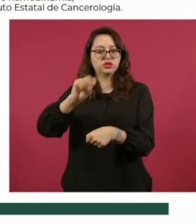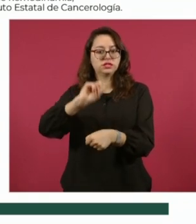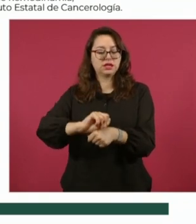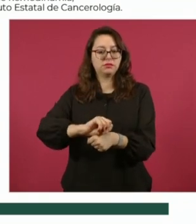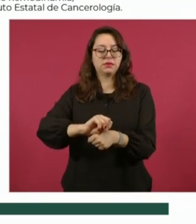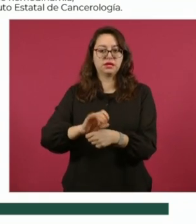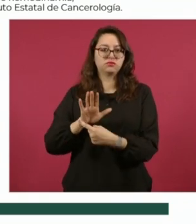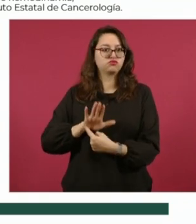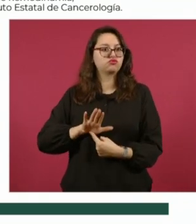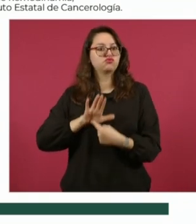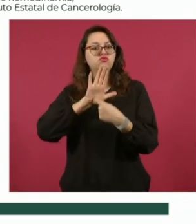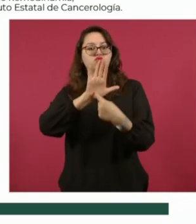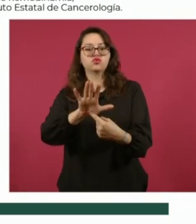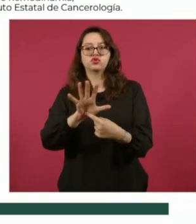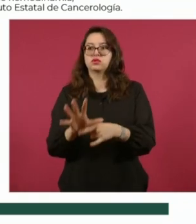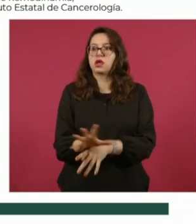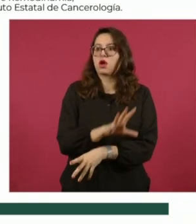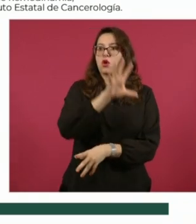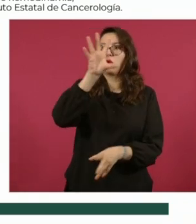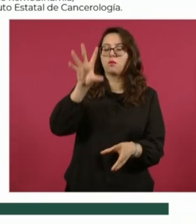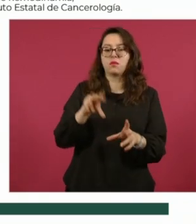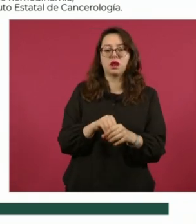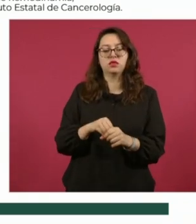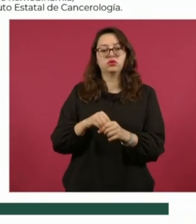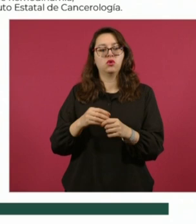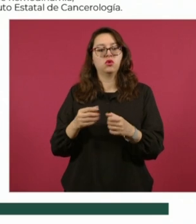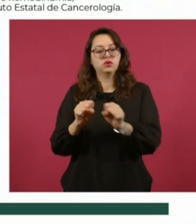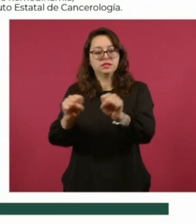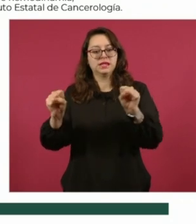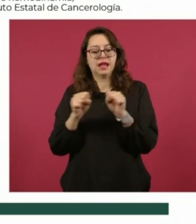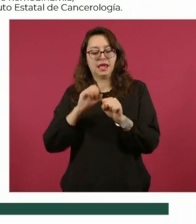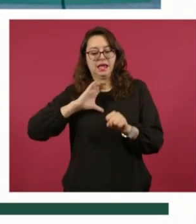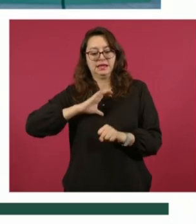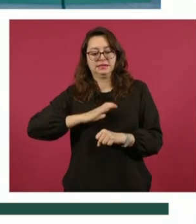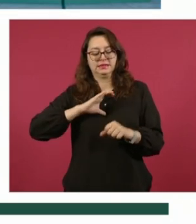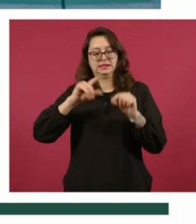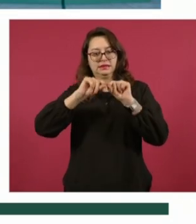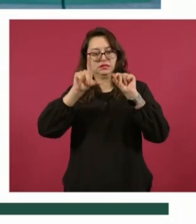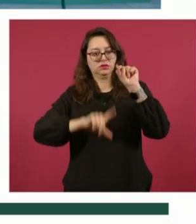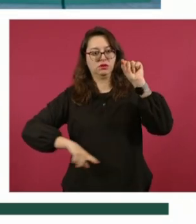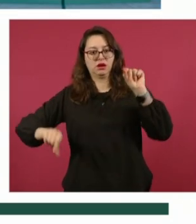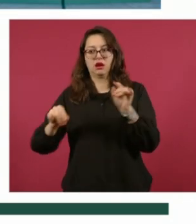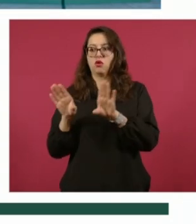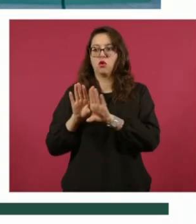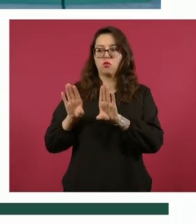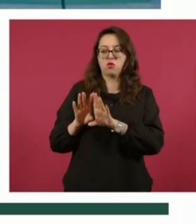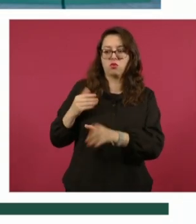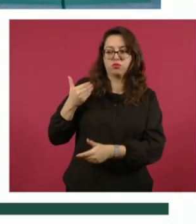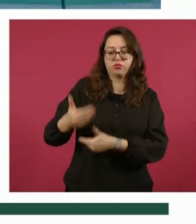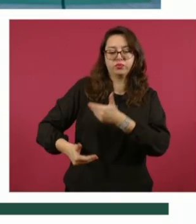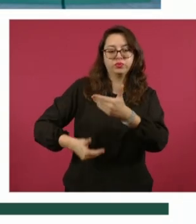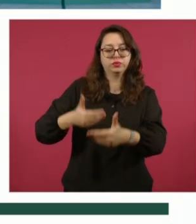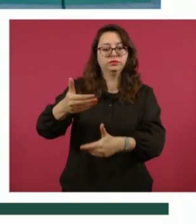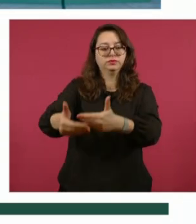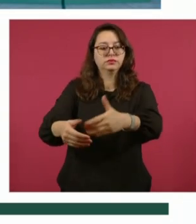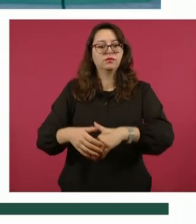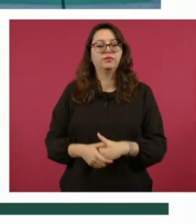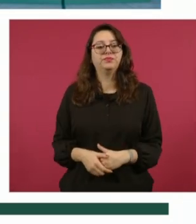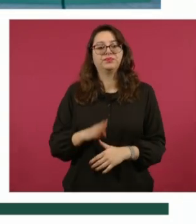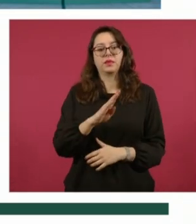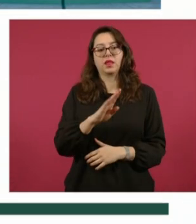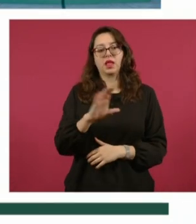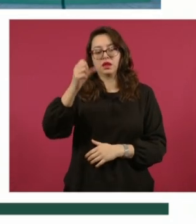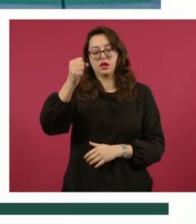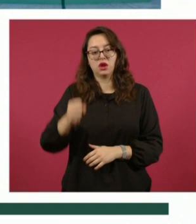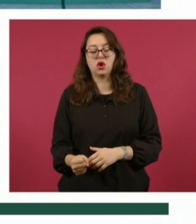presentará el avance de todas las salas de hemodinamia en el país. En Baja California Sur son 9 hospitales, 62 centros